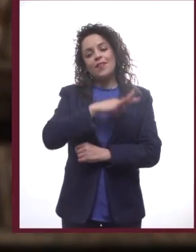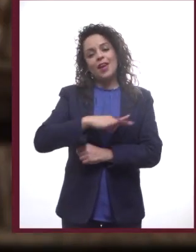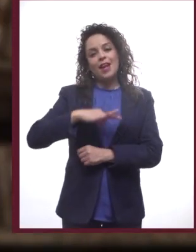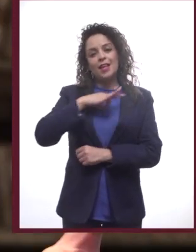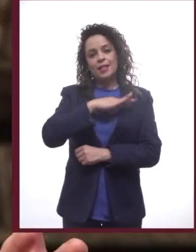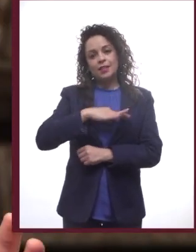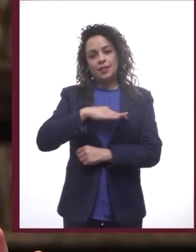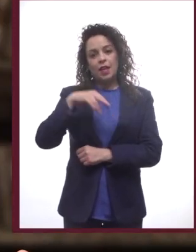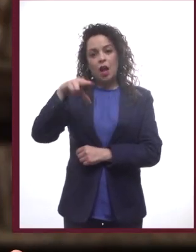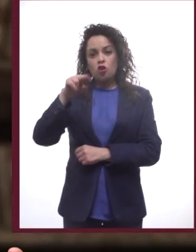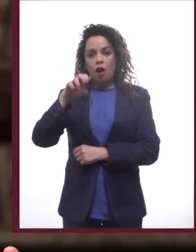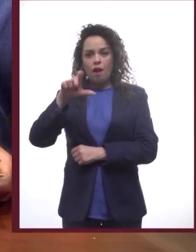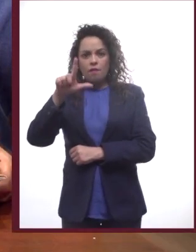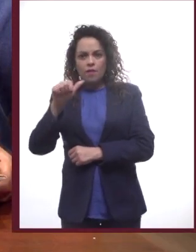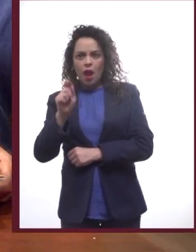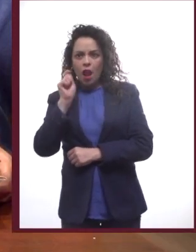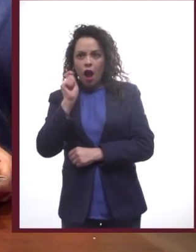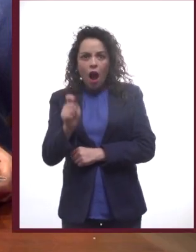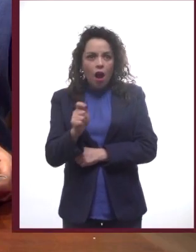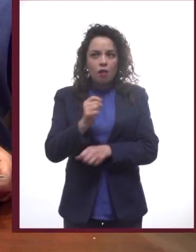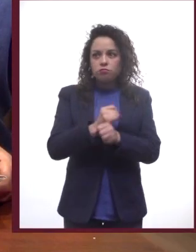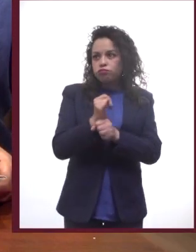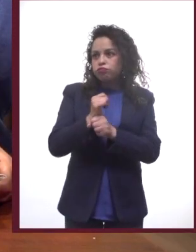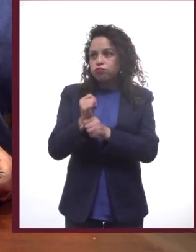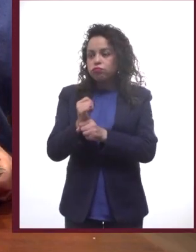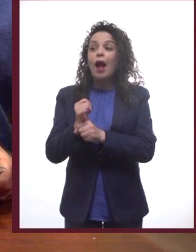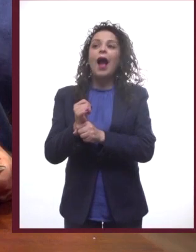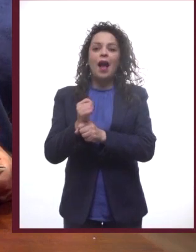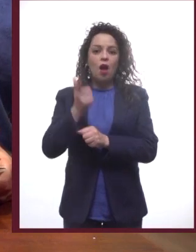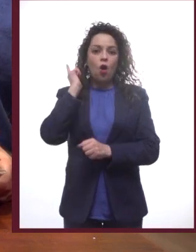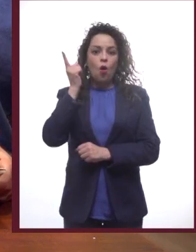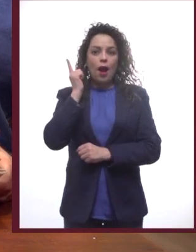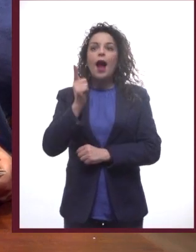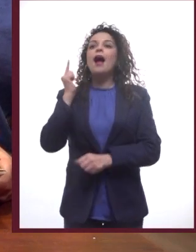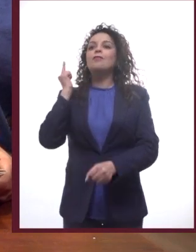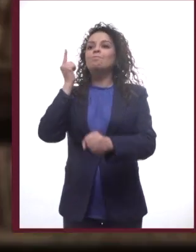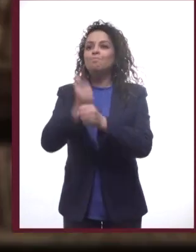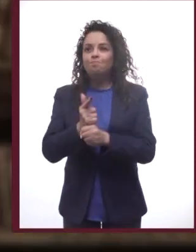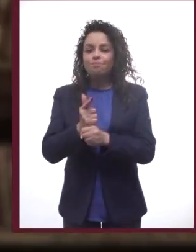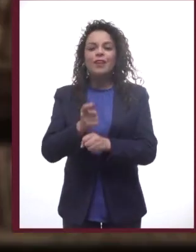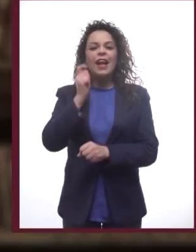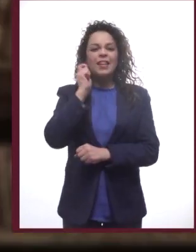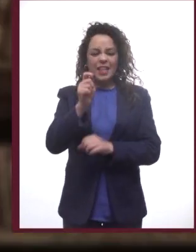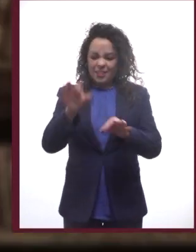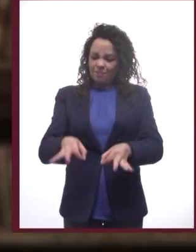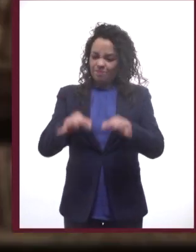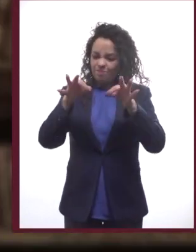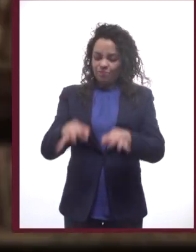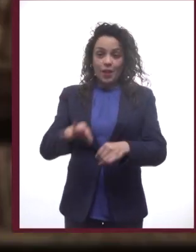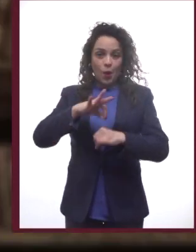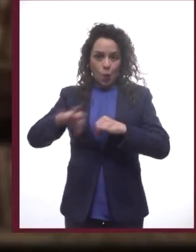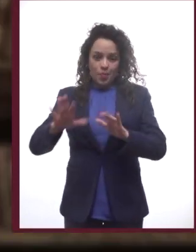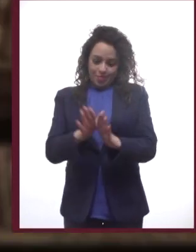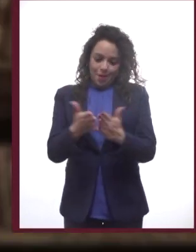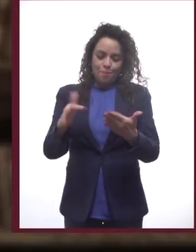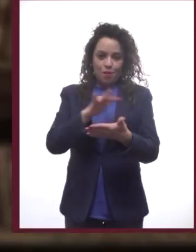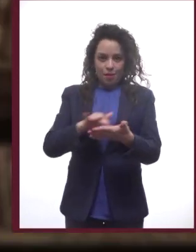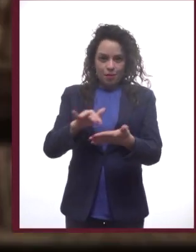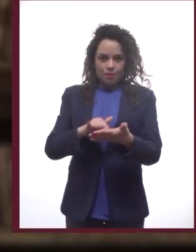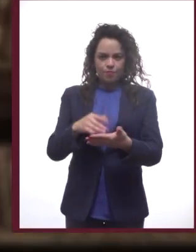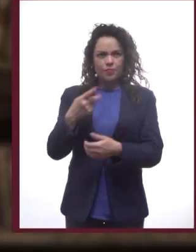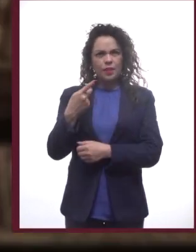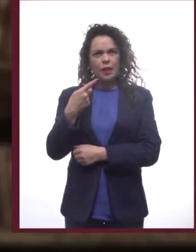novelas de misterio esperan que algo se resuelva al final. Pero si como lector voy a leer algo que le resulta